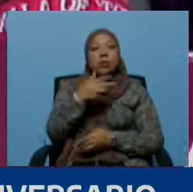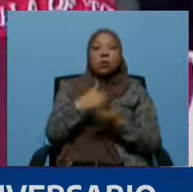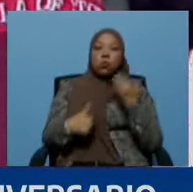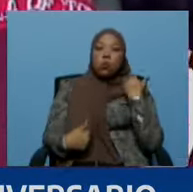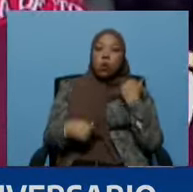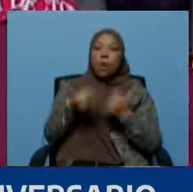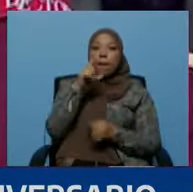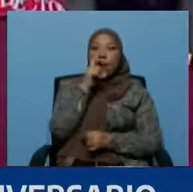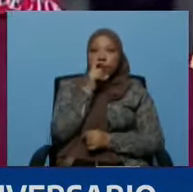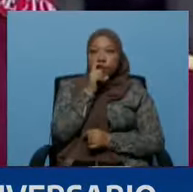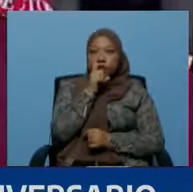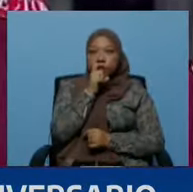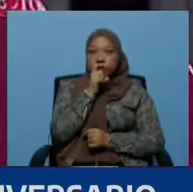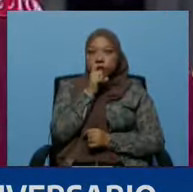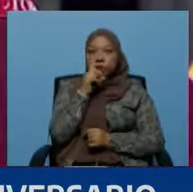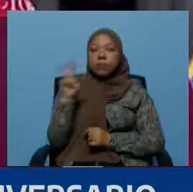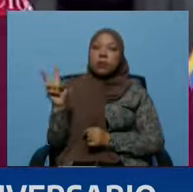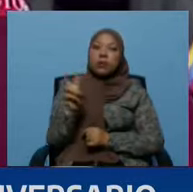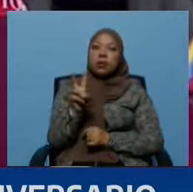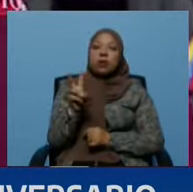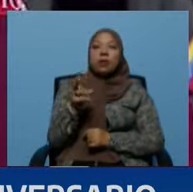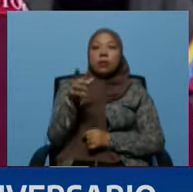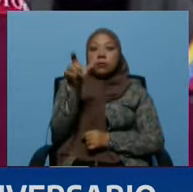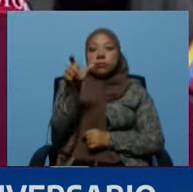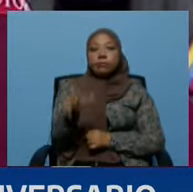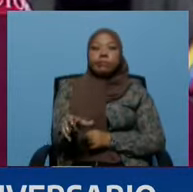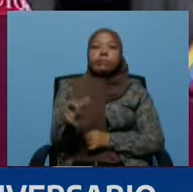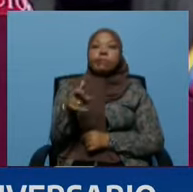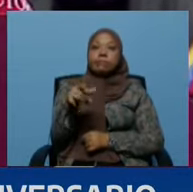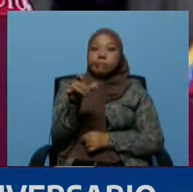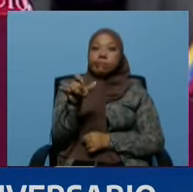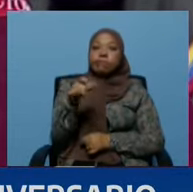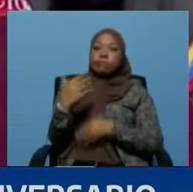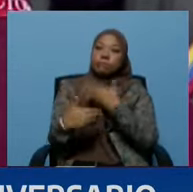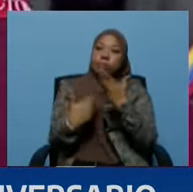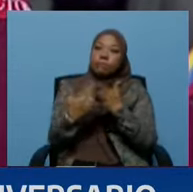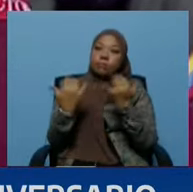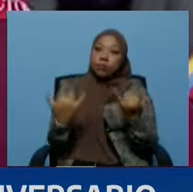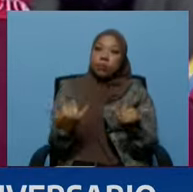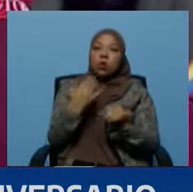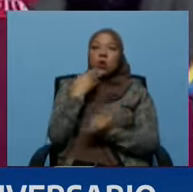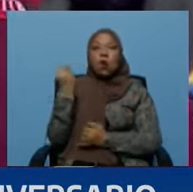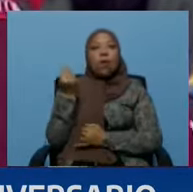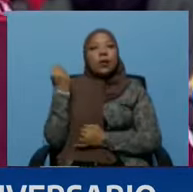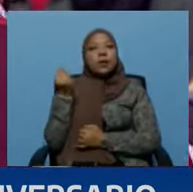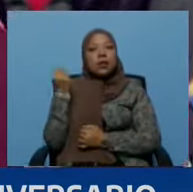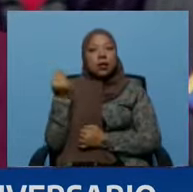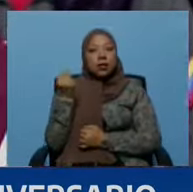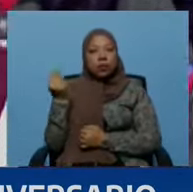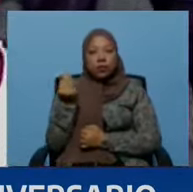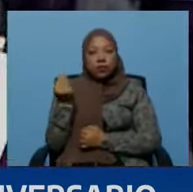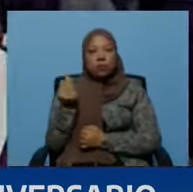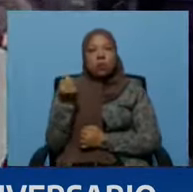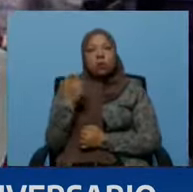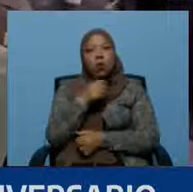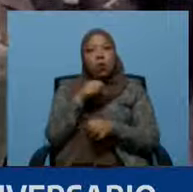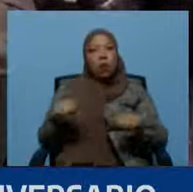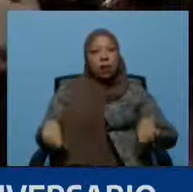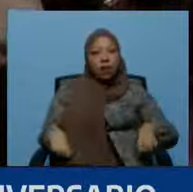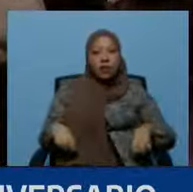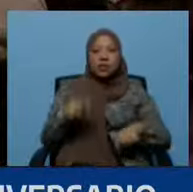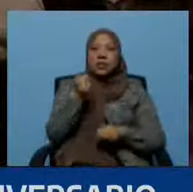de la República Bolivariana de Venezuela, Nicolás Maduro Moros, daba a estos jóvenes cadetes de la Guardia